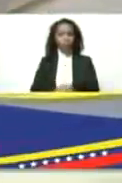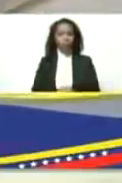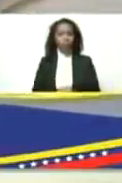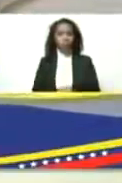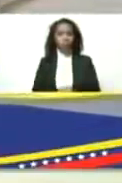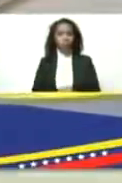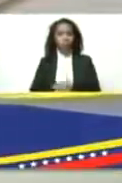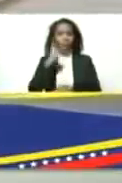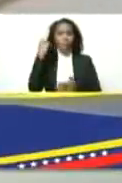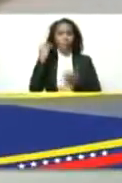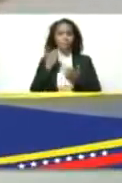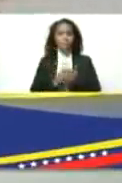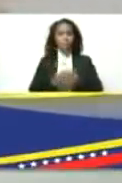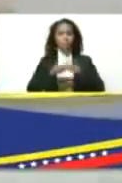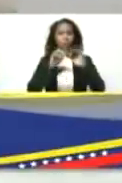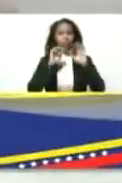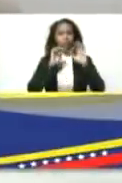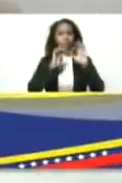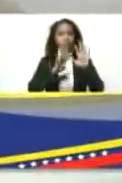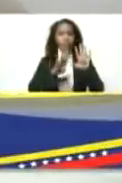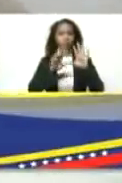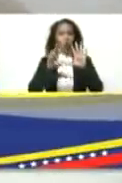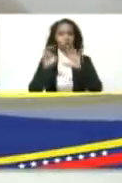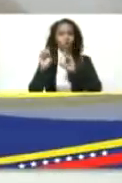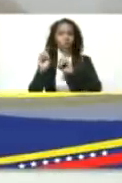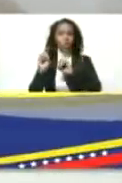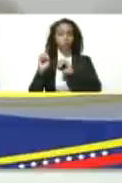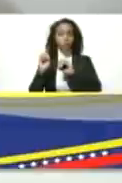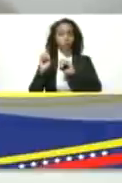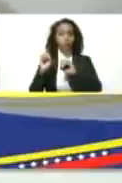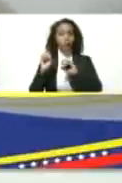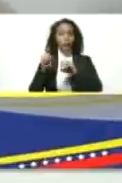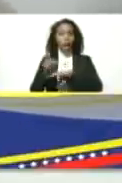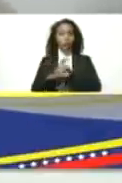en 1980, en pleno gobierno de Luis Herrera Campín,